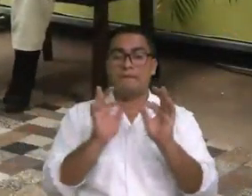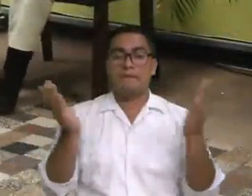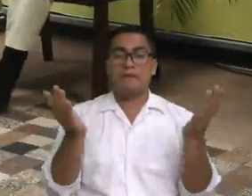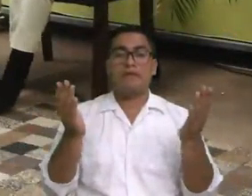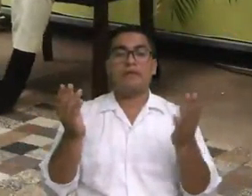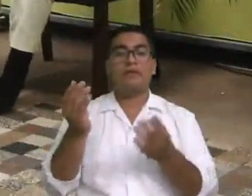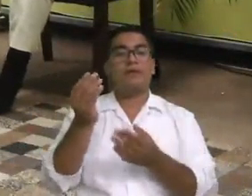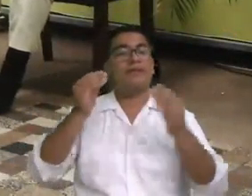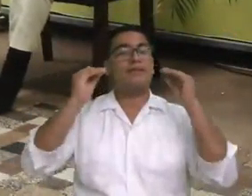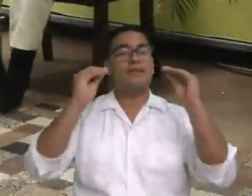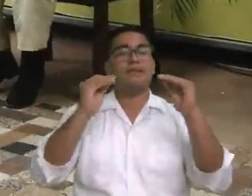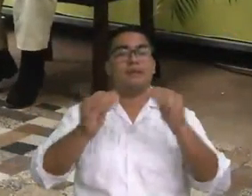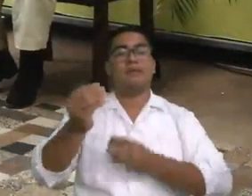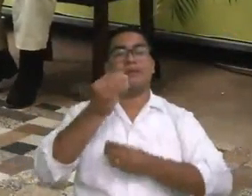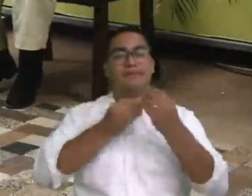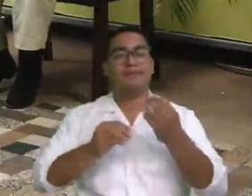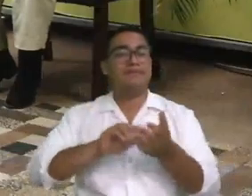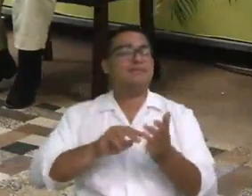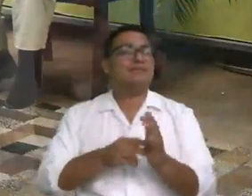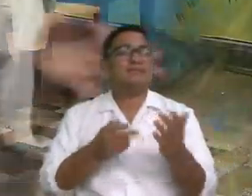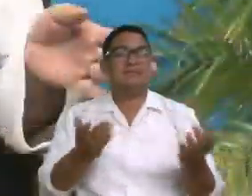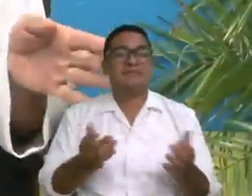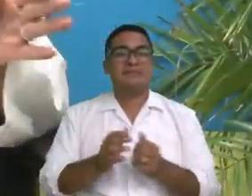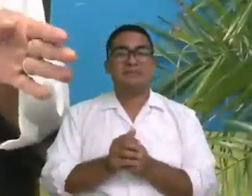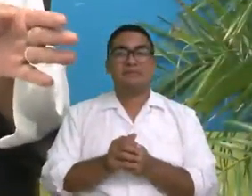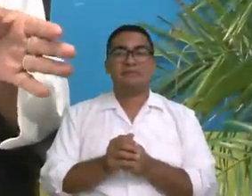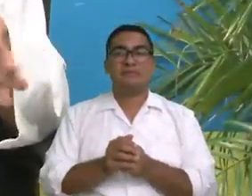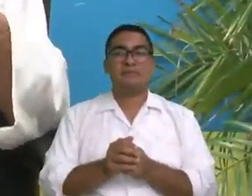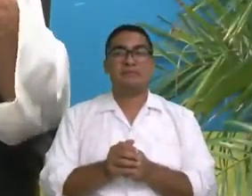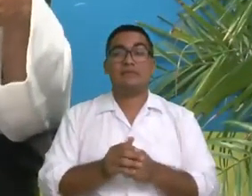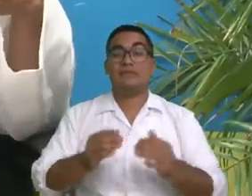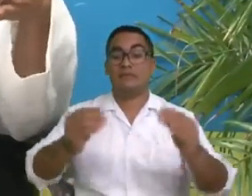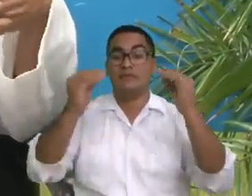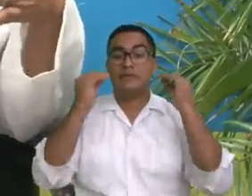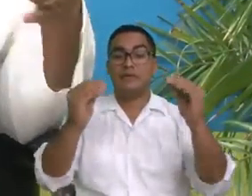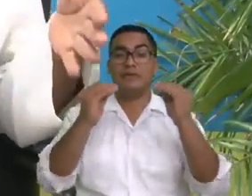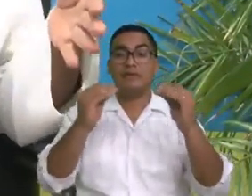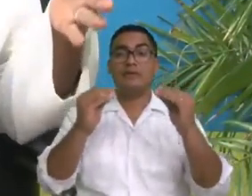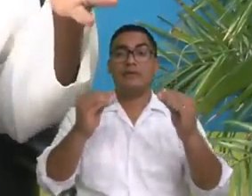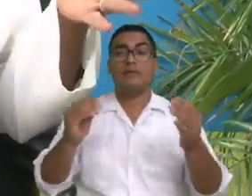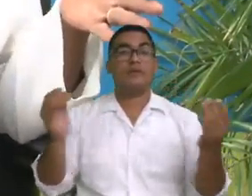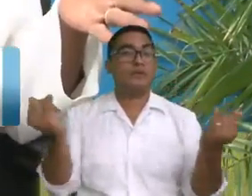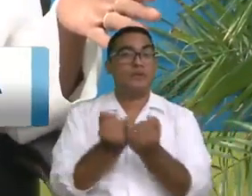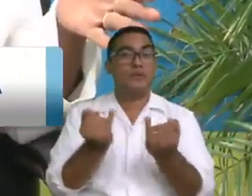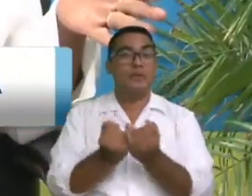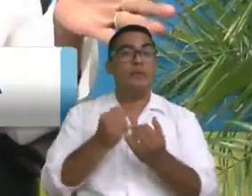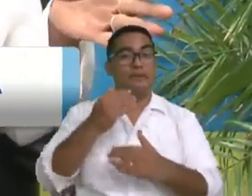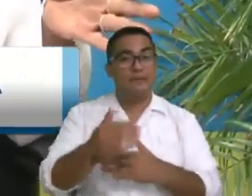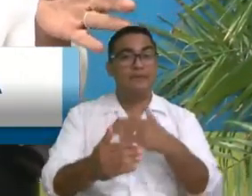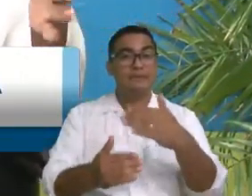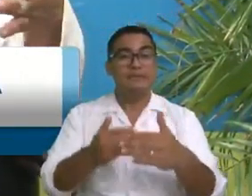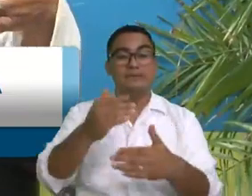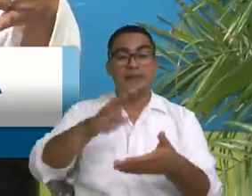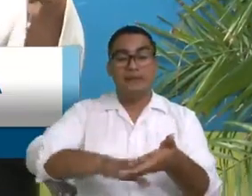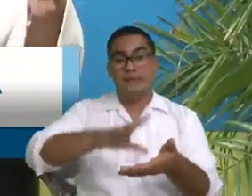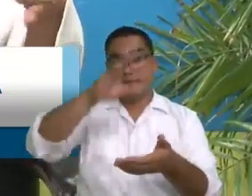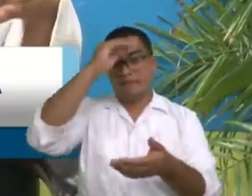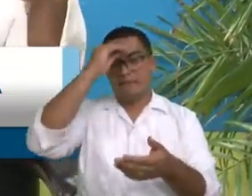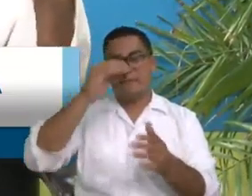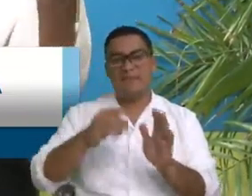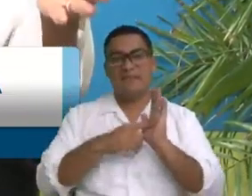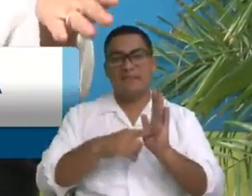educación nutricional? Educación nutricional, bueno, empezando por educación, la educación es un proceso de aprendizaje, ¿verdad? En